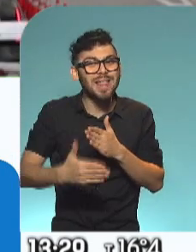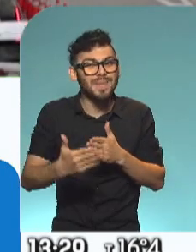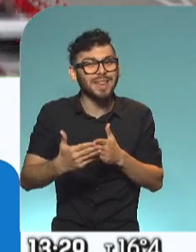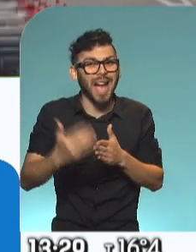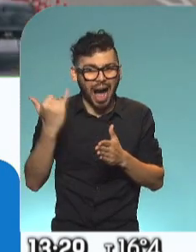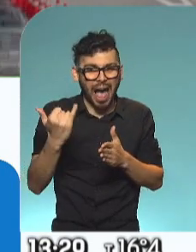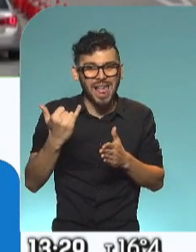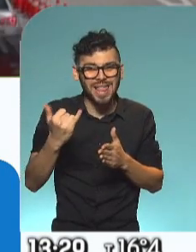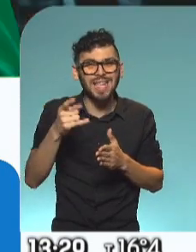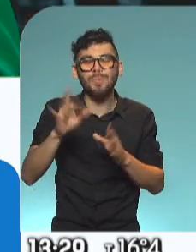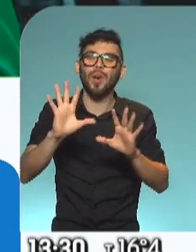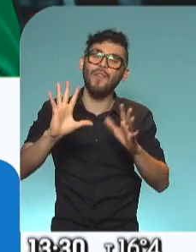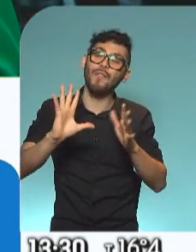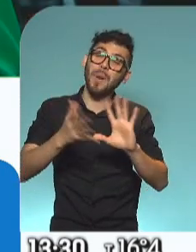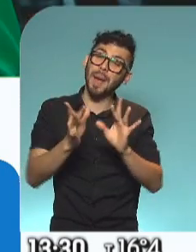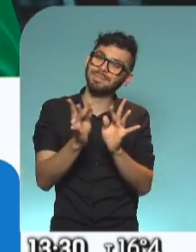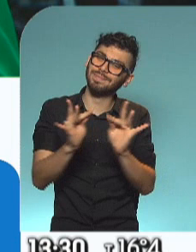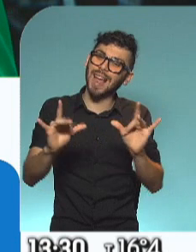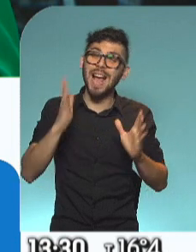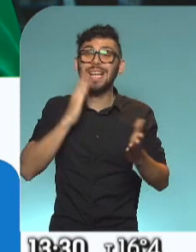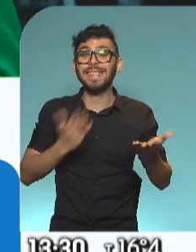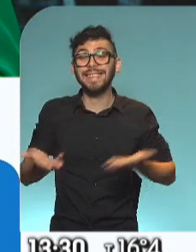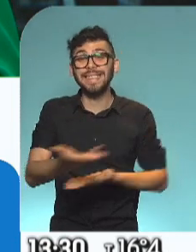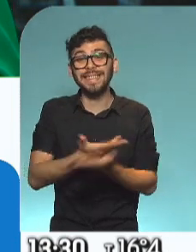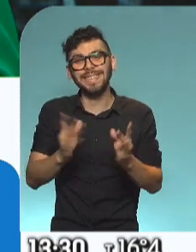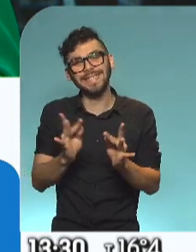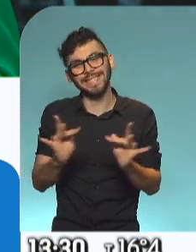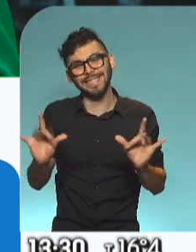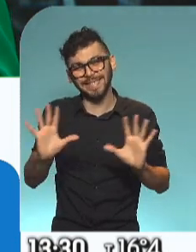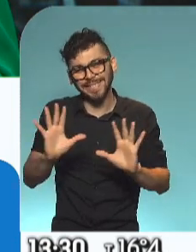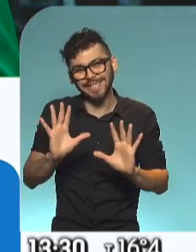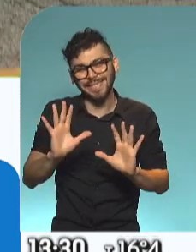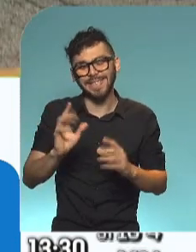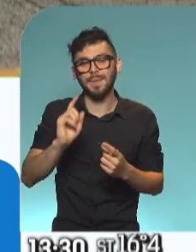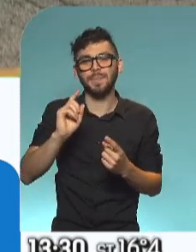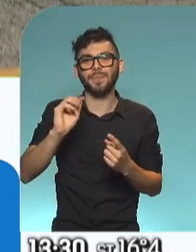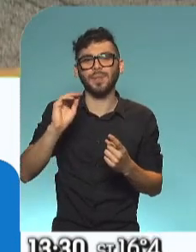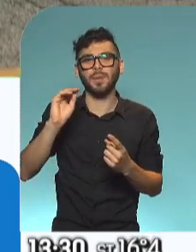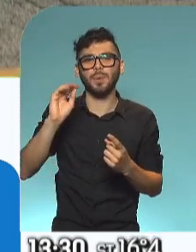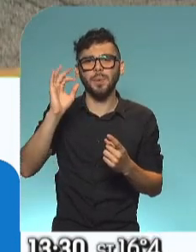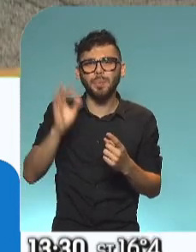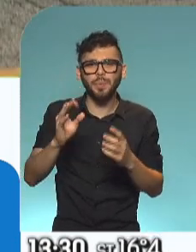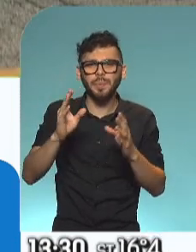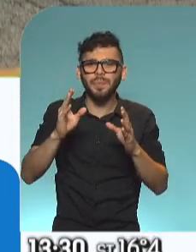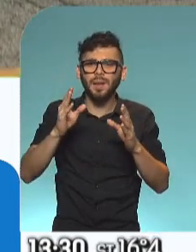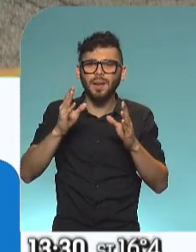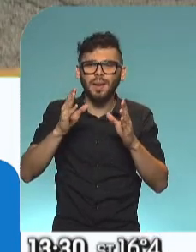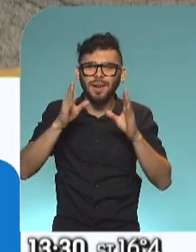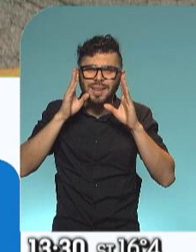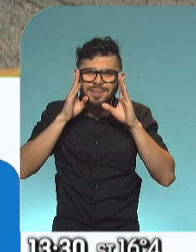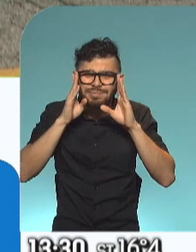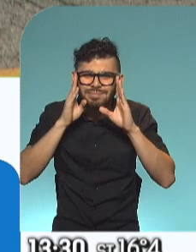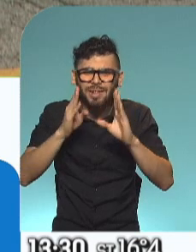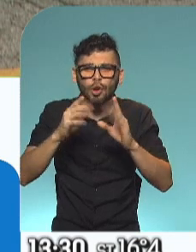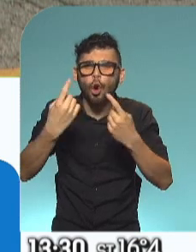decir, ¿no es cierto? Muy elegante, la solidaridad. Pero en realidad a nivel de más pequeño, más digamos de vida diaria,